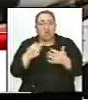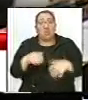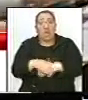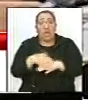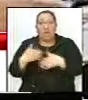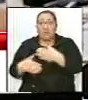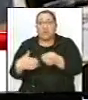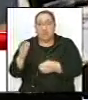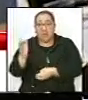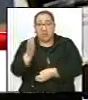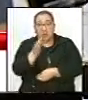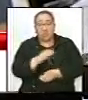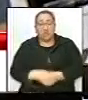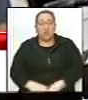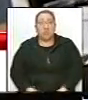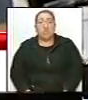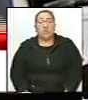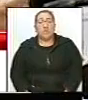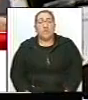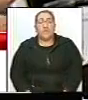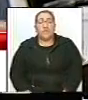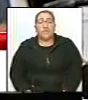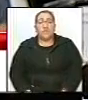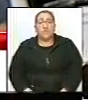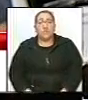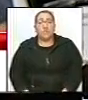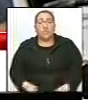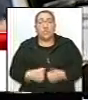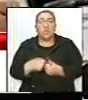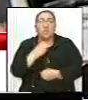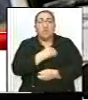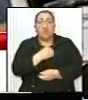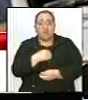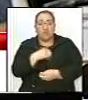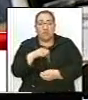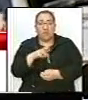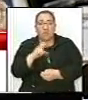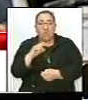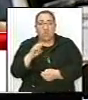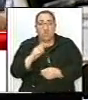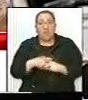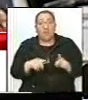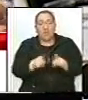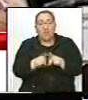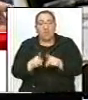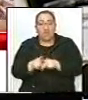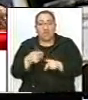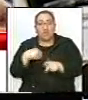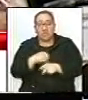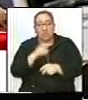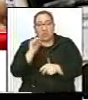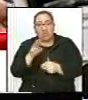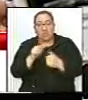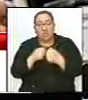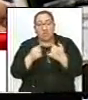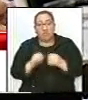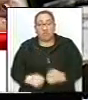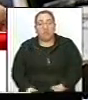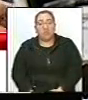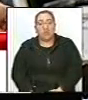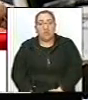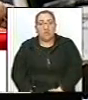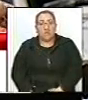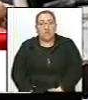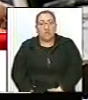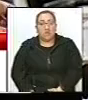por parte del Ministerio de Producción y por parte del Ejecutivo, presidente. Y también, a la vez, estamos viendo el diagnóstico que